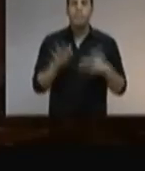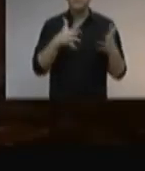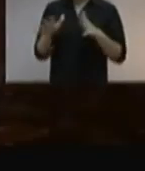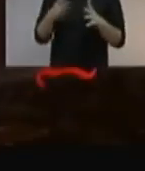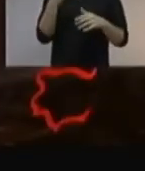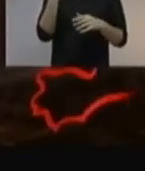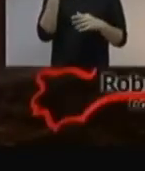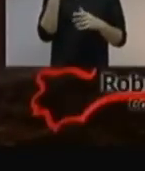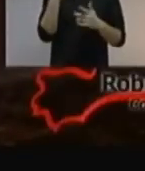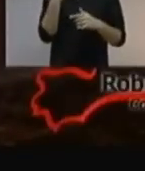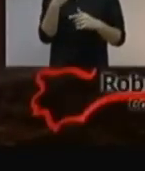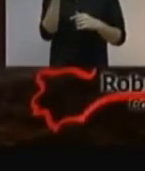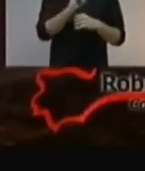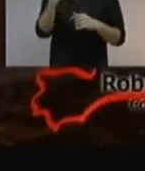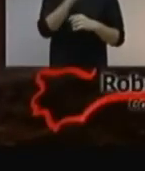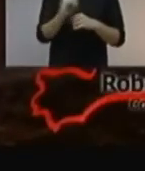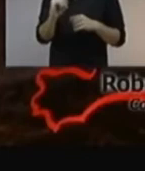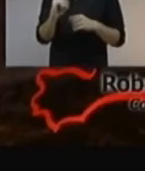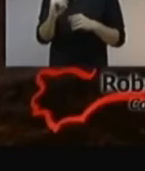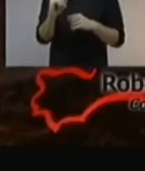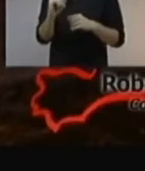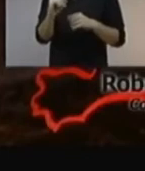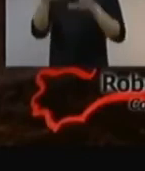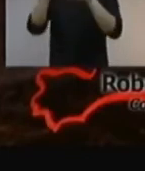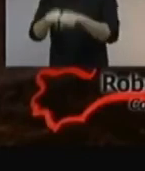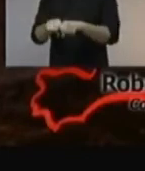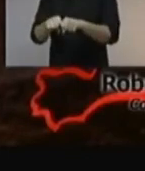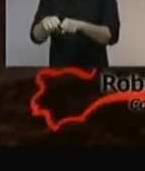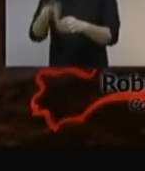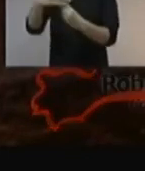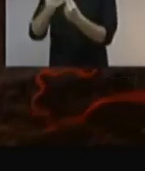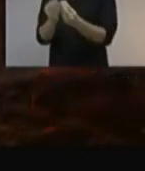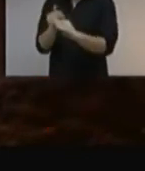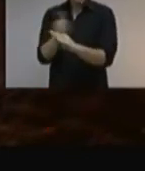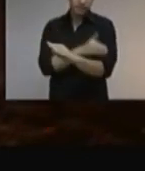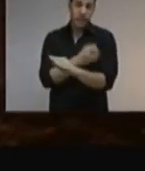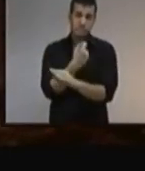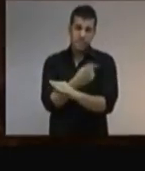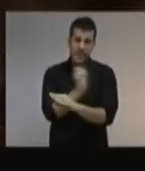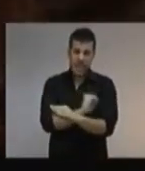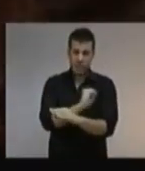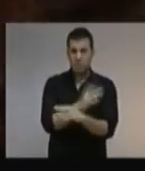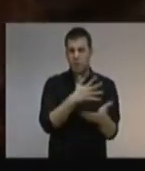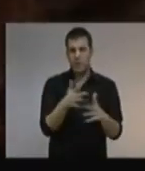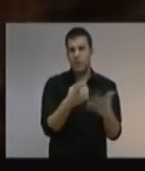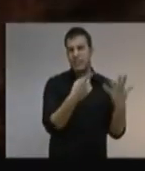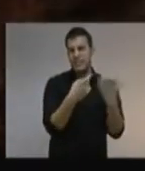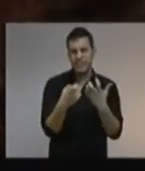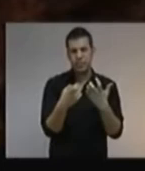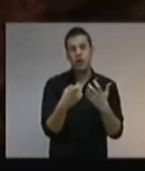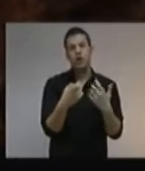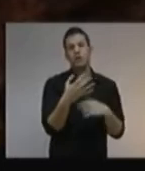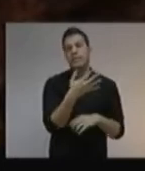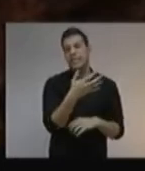de aproximadamente 1000 años antes del comienzo de la conquista de Gran Canaria, lo que nos pone en el año 600, en el